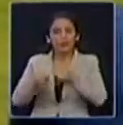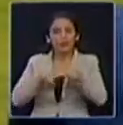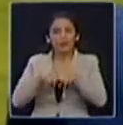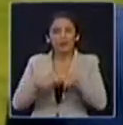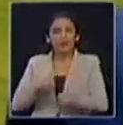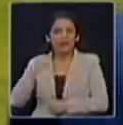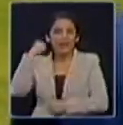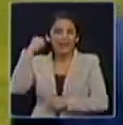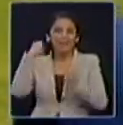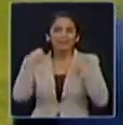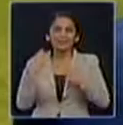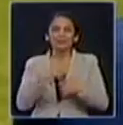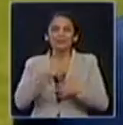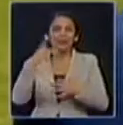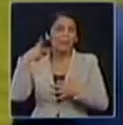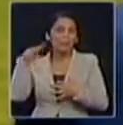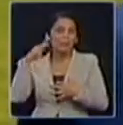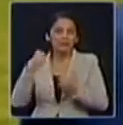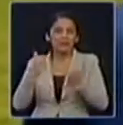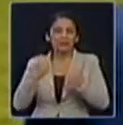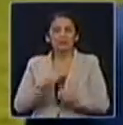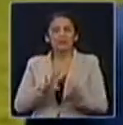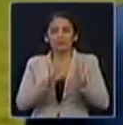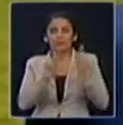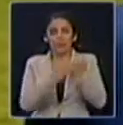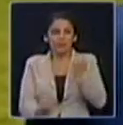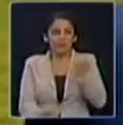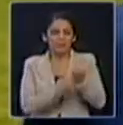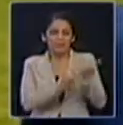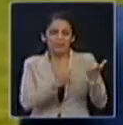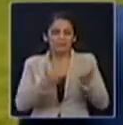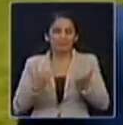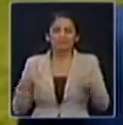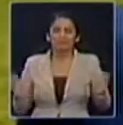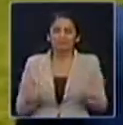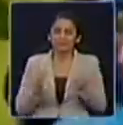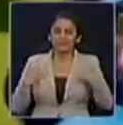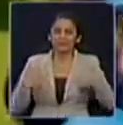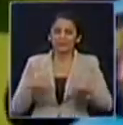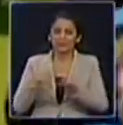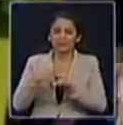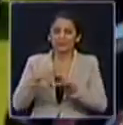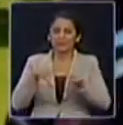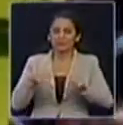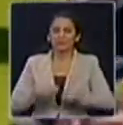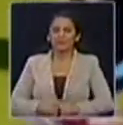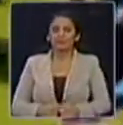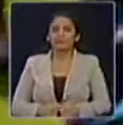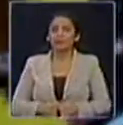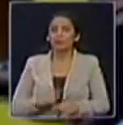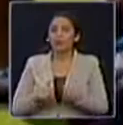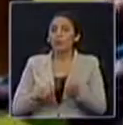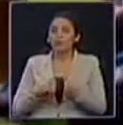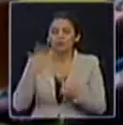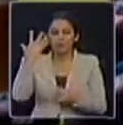motiva principalmente mi familia y esperamos hacer un buen trabajo siendo locales aquí. La tri femenina debutará el